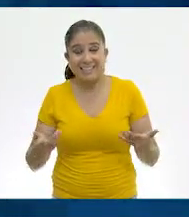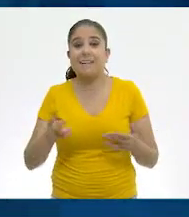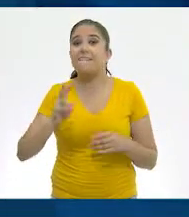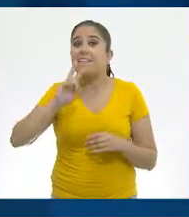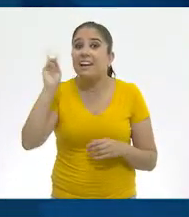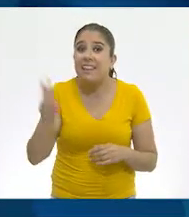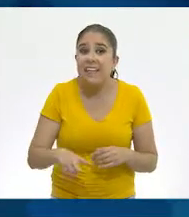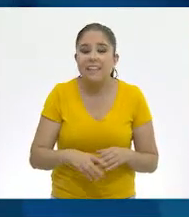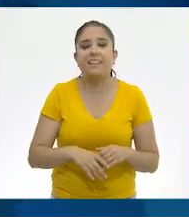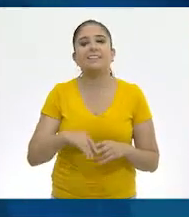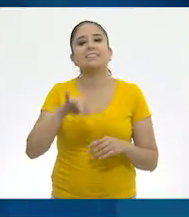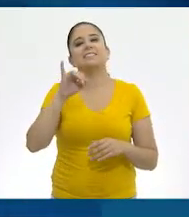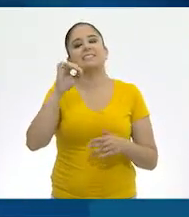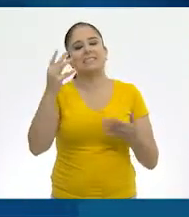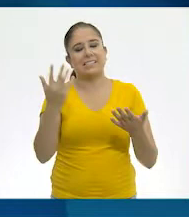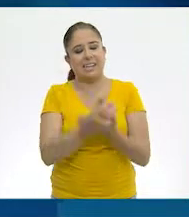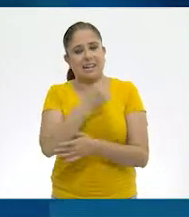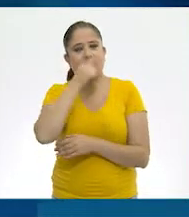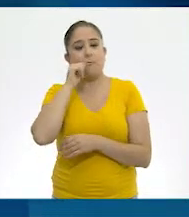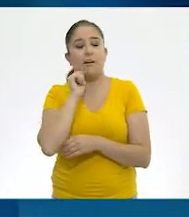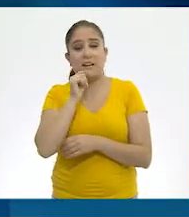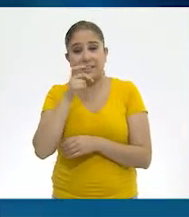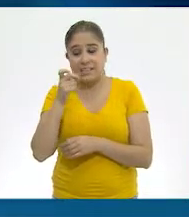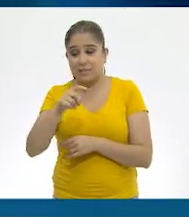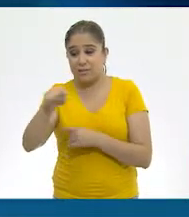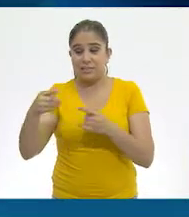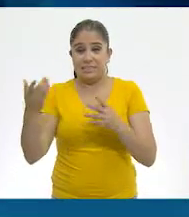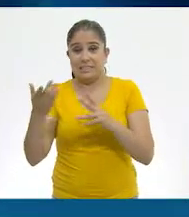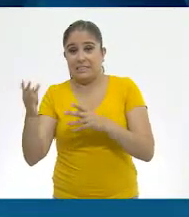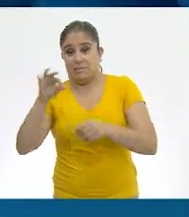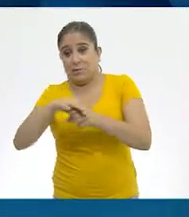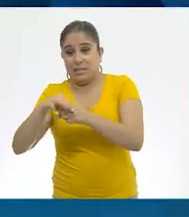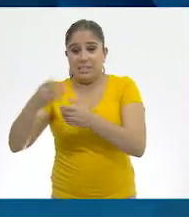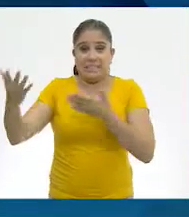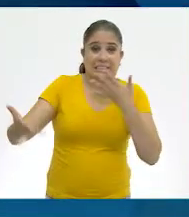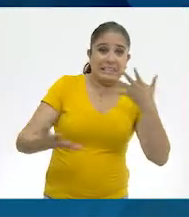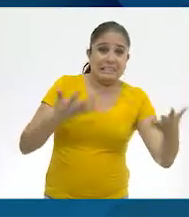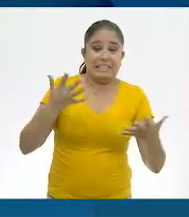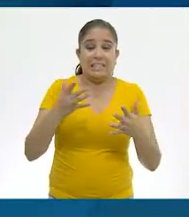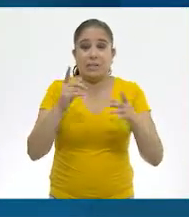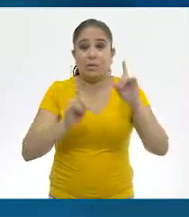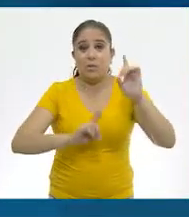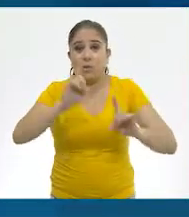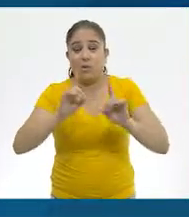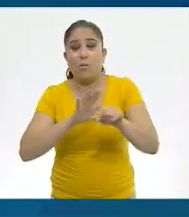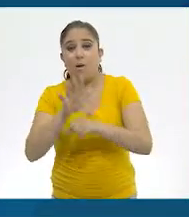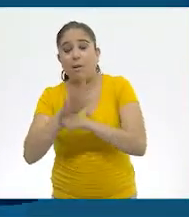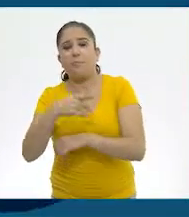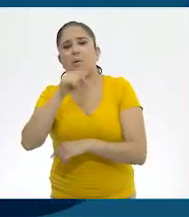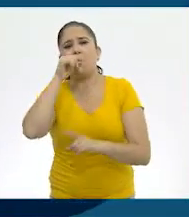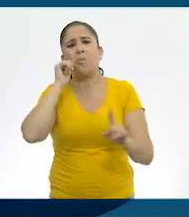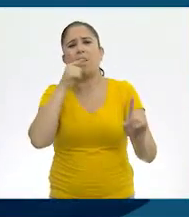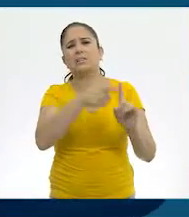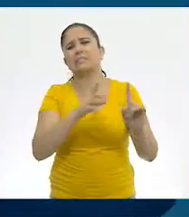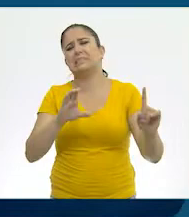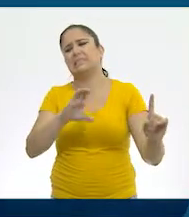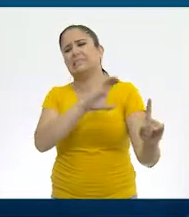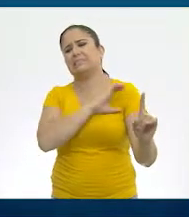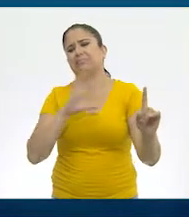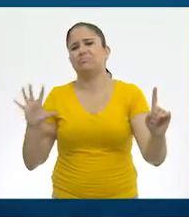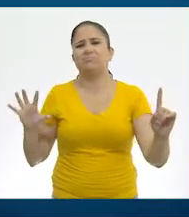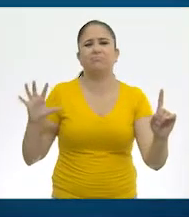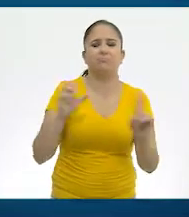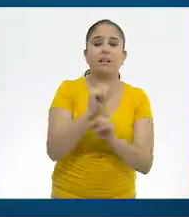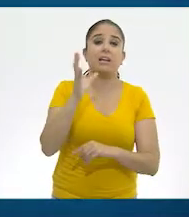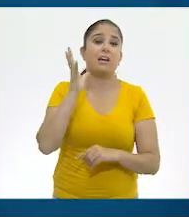verdad? Claro. A pesar de que el Partido Liberal estaba muy dividido internamente, no podía negarse la popularidad de Juárez, así que el Congreso